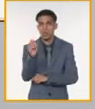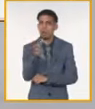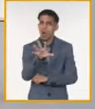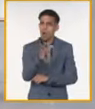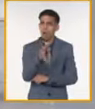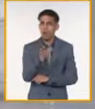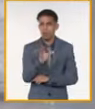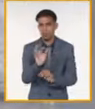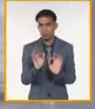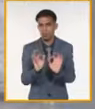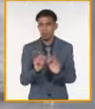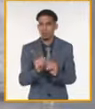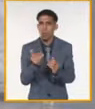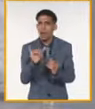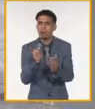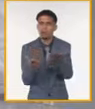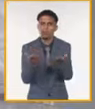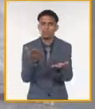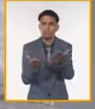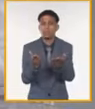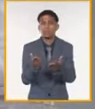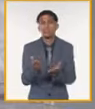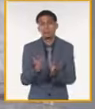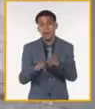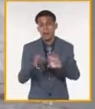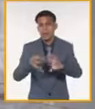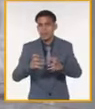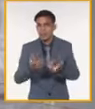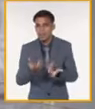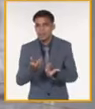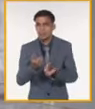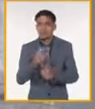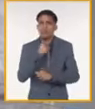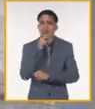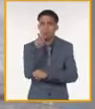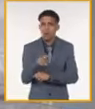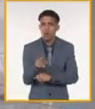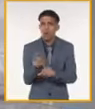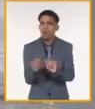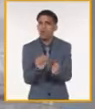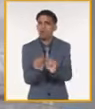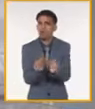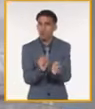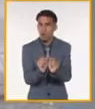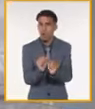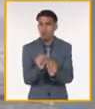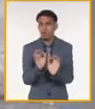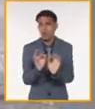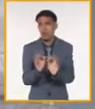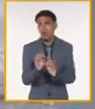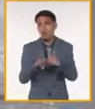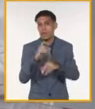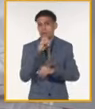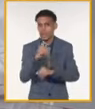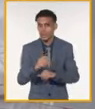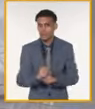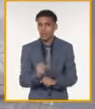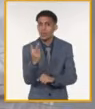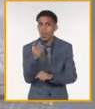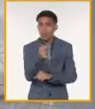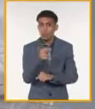imprime una complejidad en el control la supervisión y en el trabajo futuro de acuerdo a las nuevas normas dos municipios del